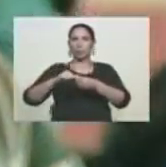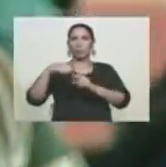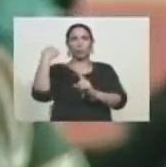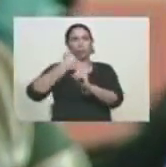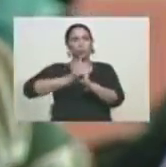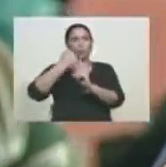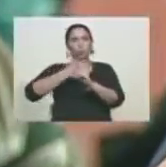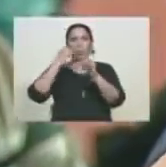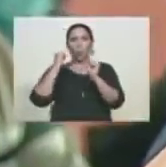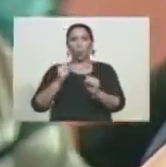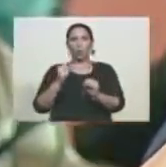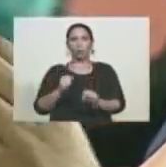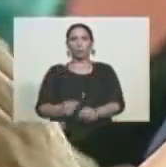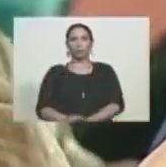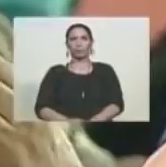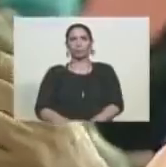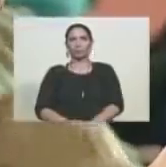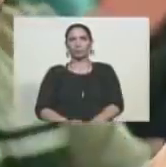dura.